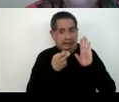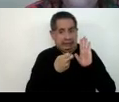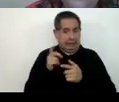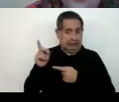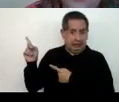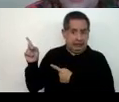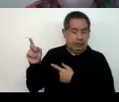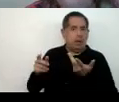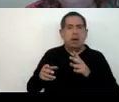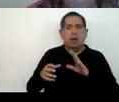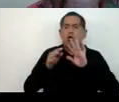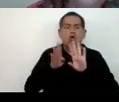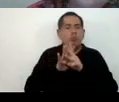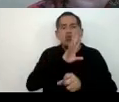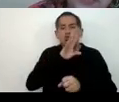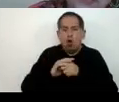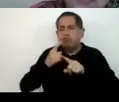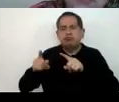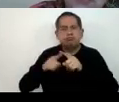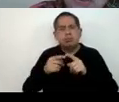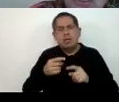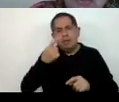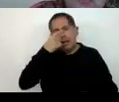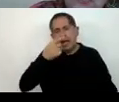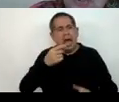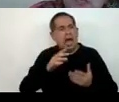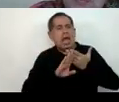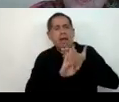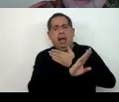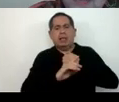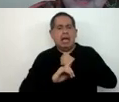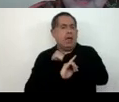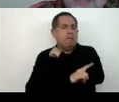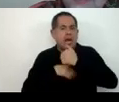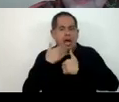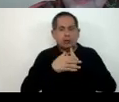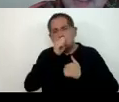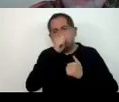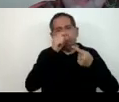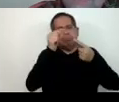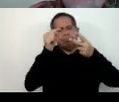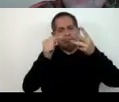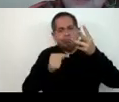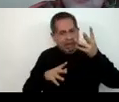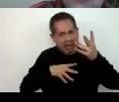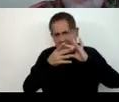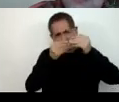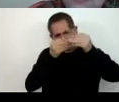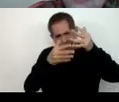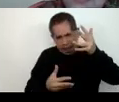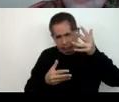toda la gama de métodos anticonceptivos con los que cuenta el sistema de